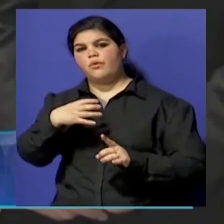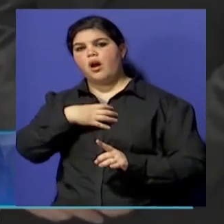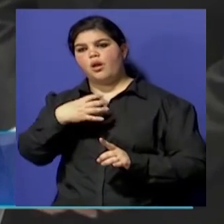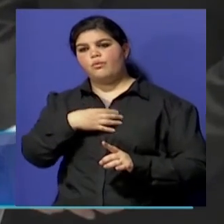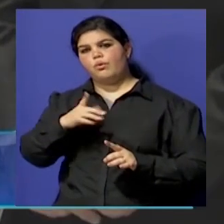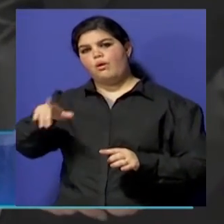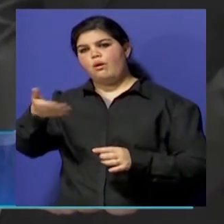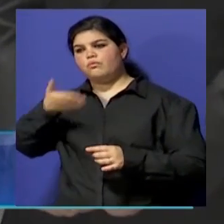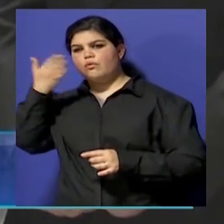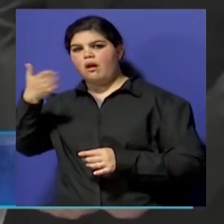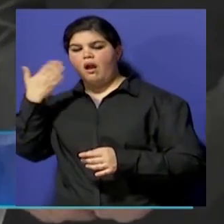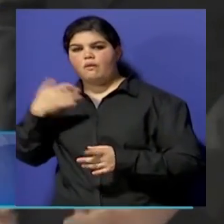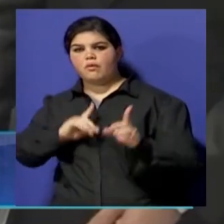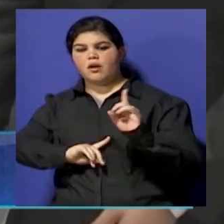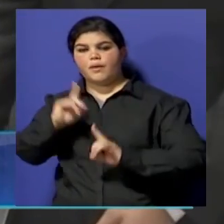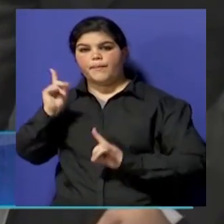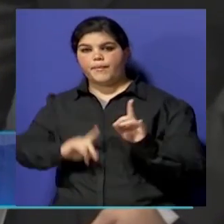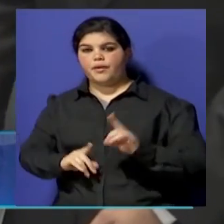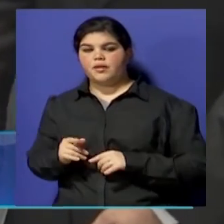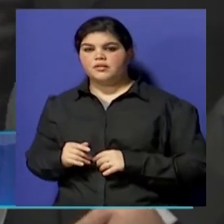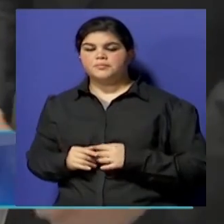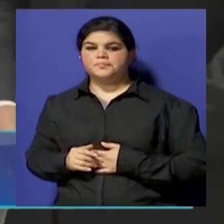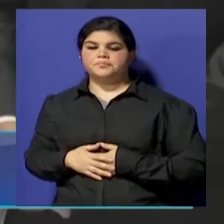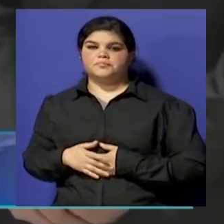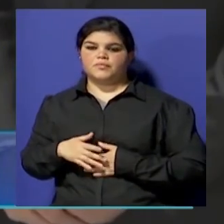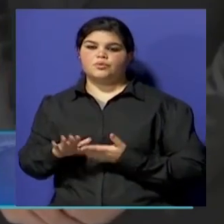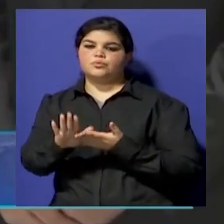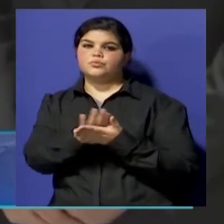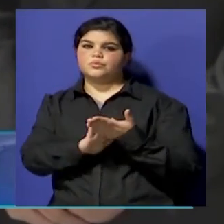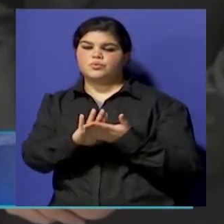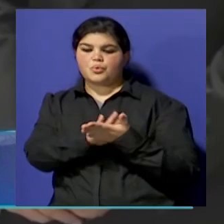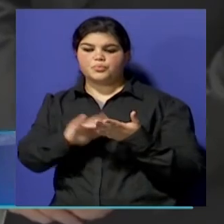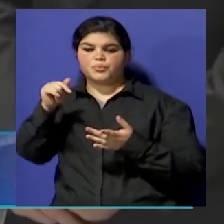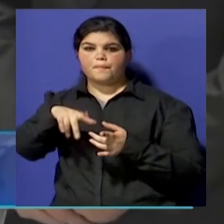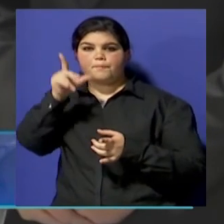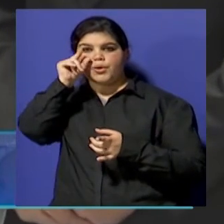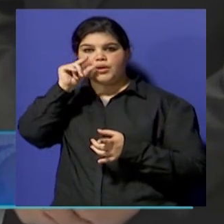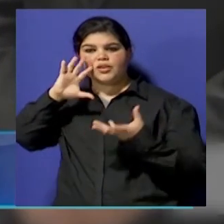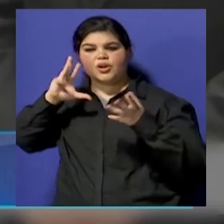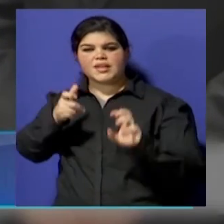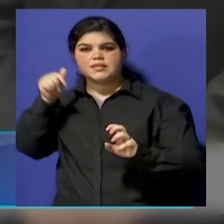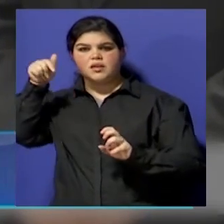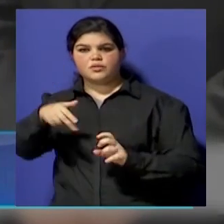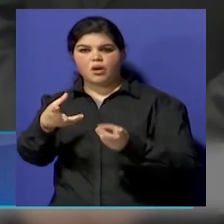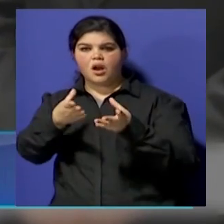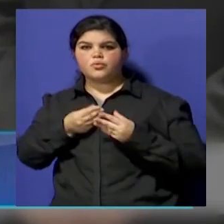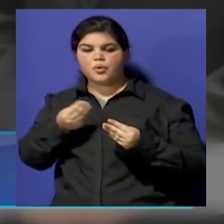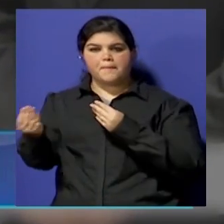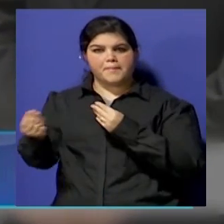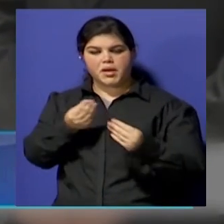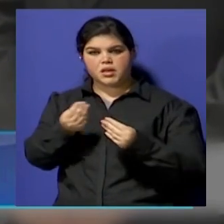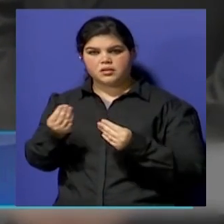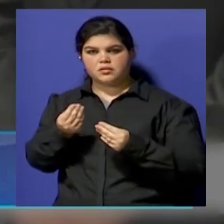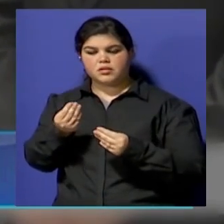discusión, es que esto ayuda, la solución de la crisis política en Brasil va a ayudar a la profundización de